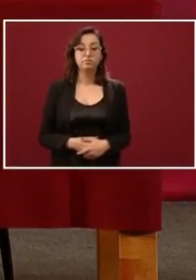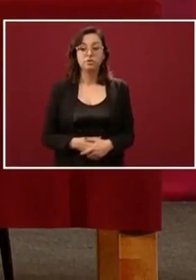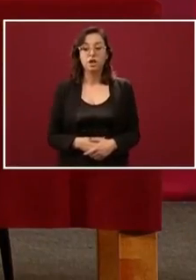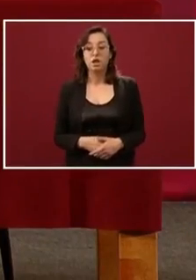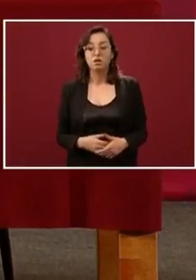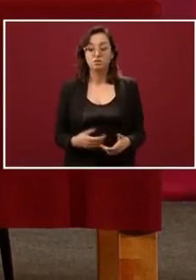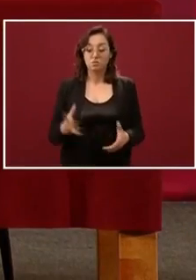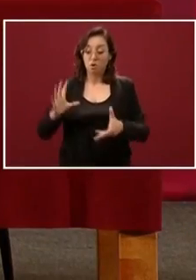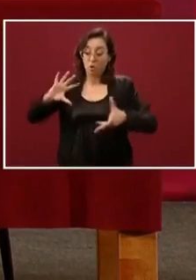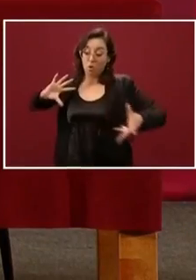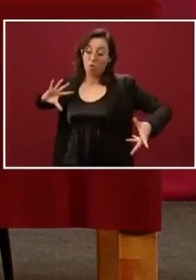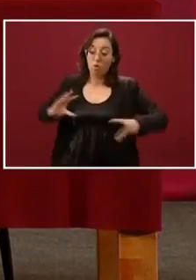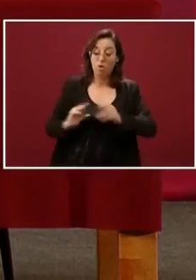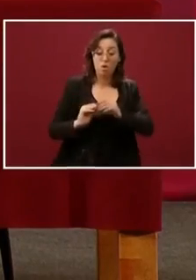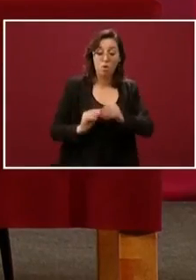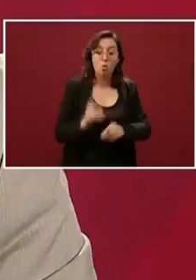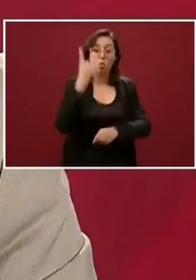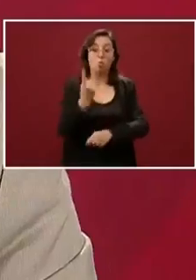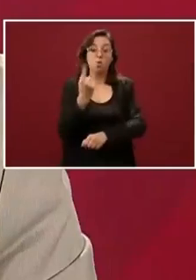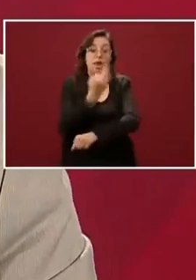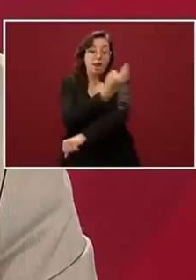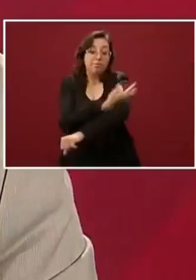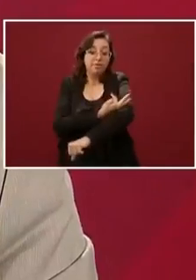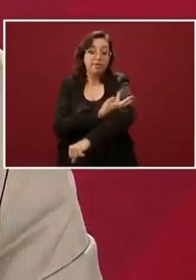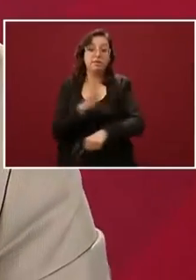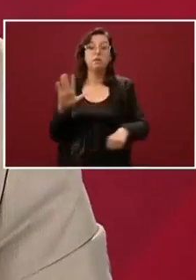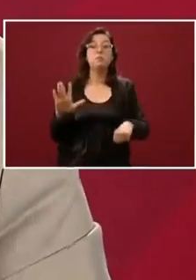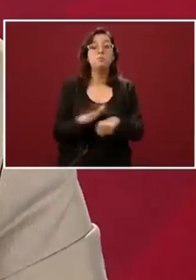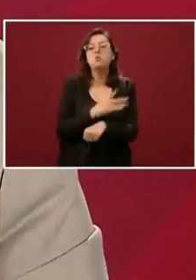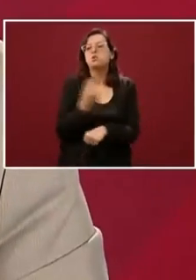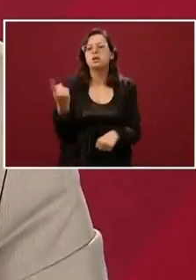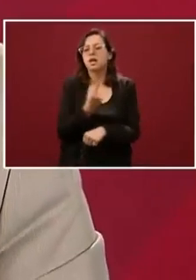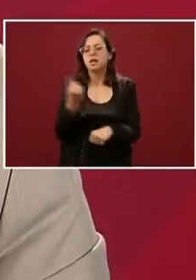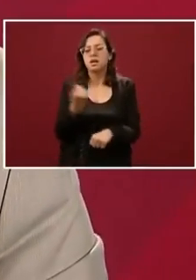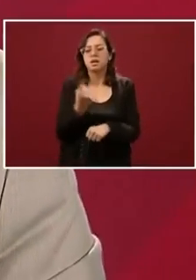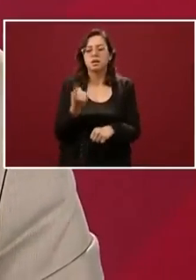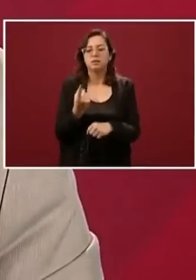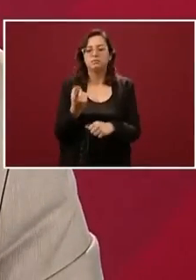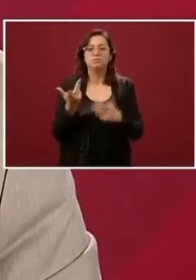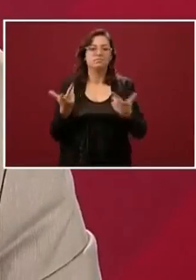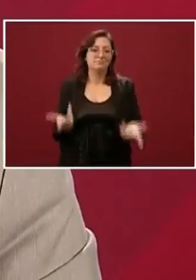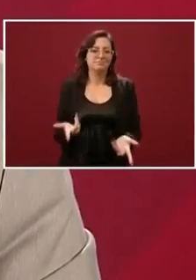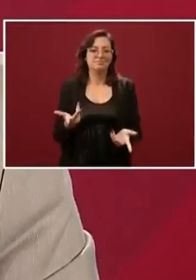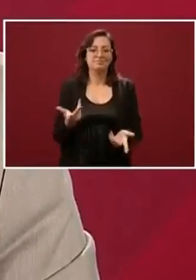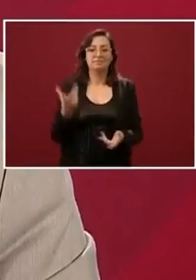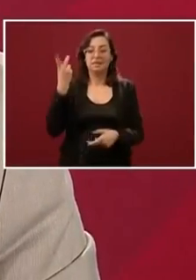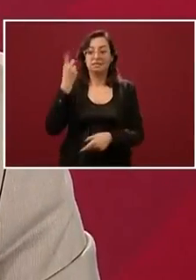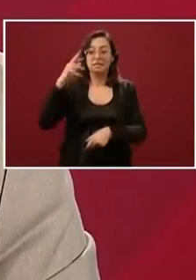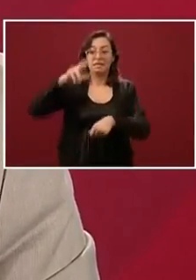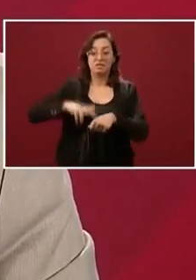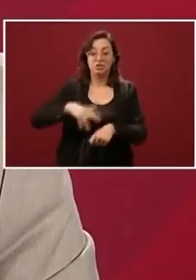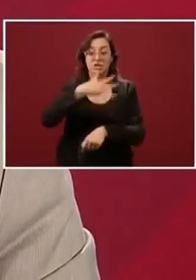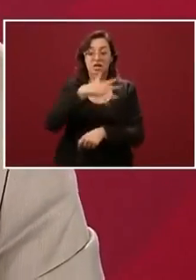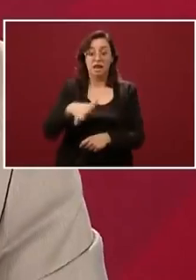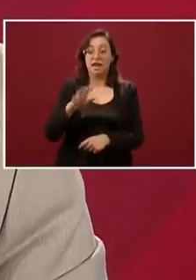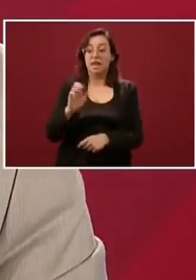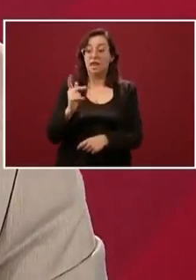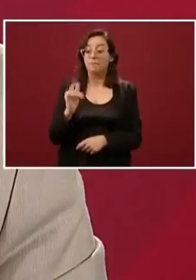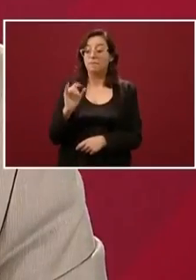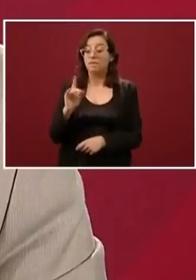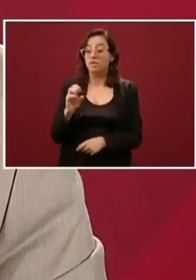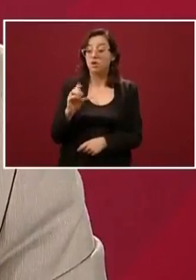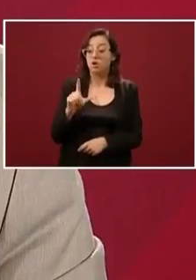se corta esa hora es porque la integración de todos los productos salen de diferentes áreas de la Dirección General de Epidemiología.